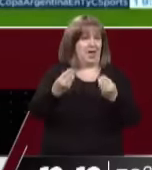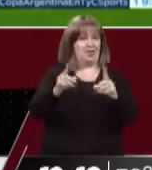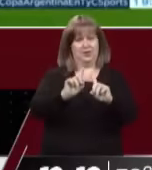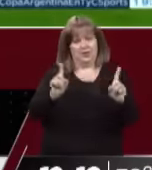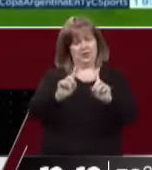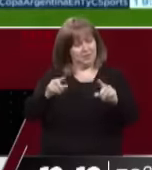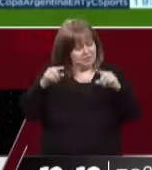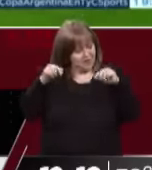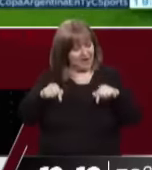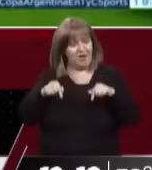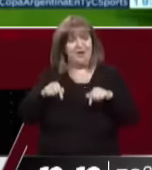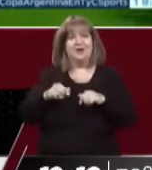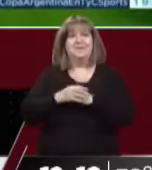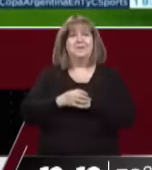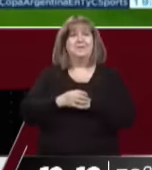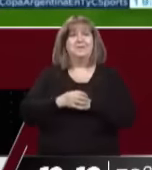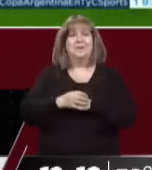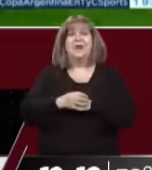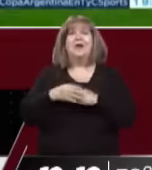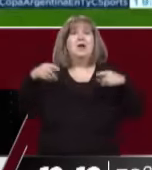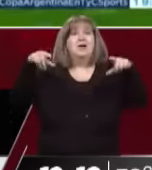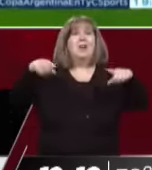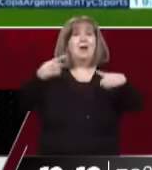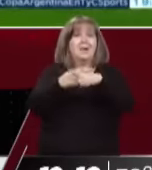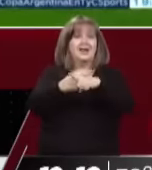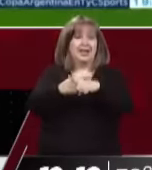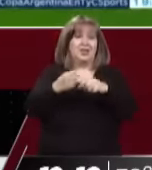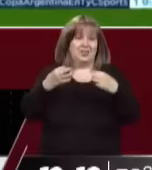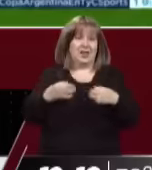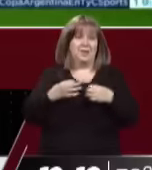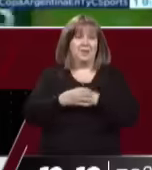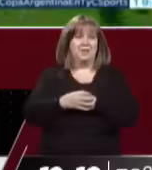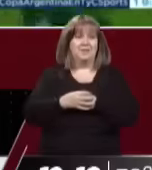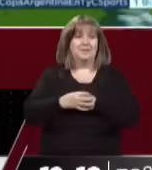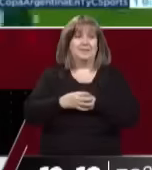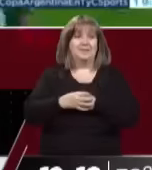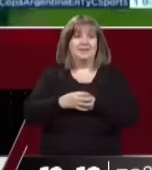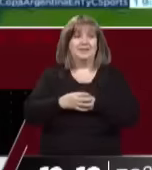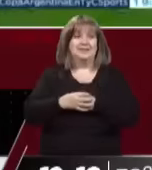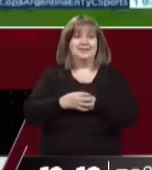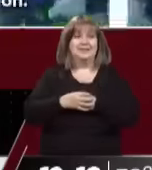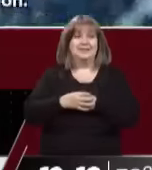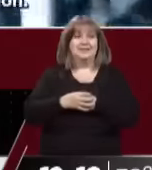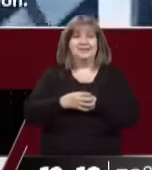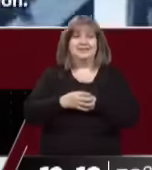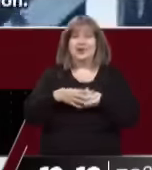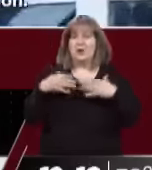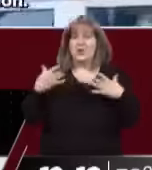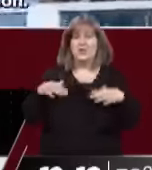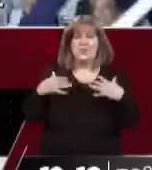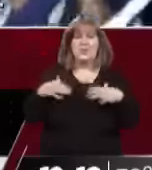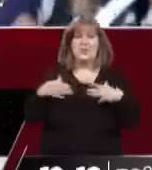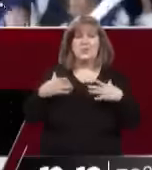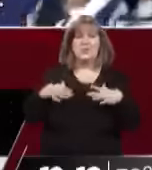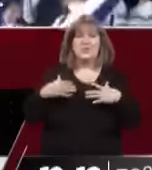dejar todo. Excelente. Y lo que se va bien el partido también. Va a ser locura. Todo es azul y blanco nomás. Pero estoy viendo, mirá cómo